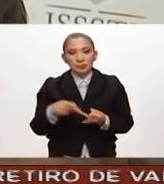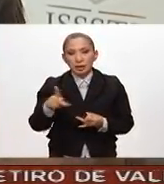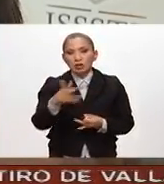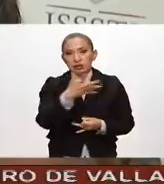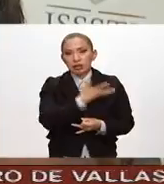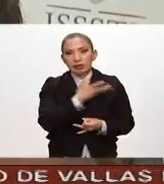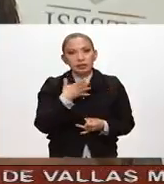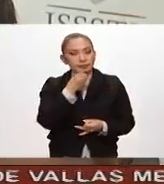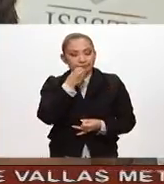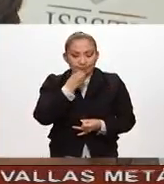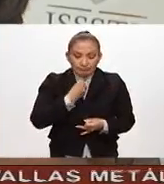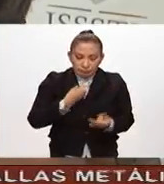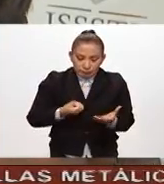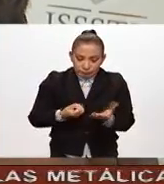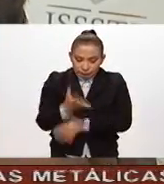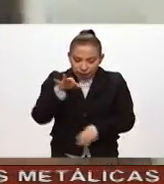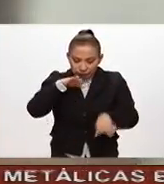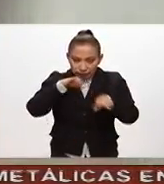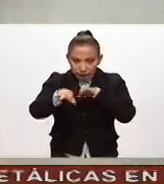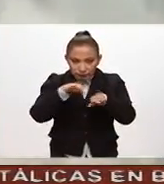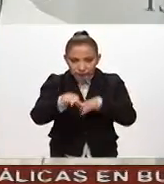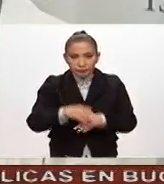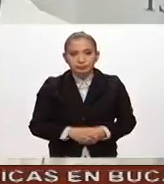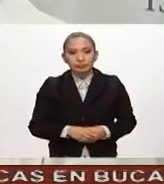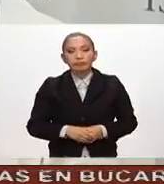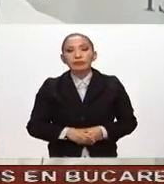tenía que salir a trabajar.